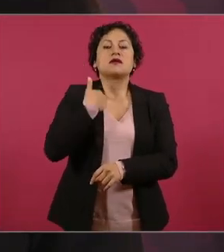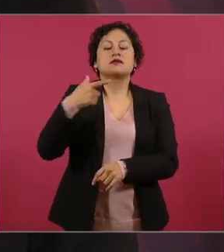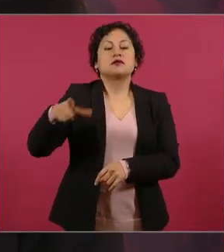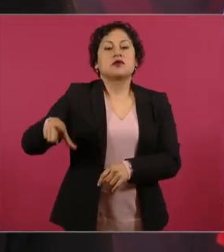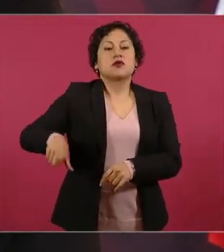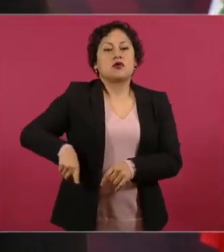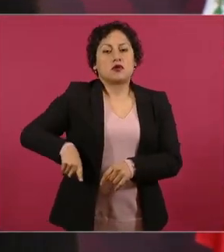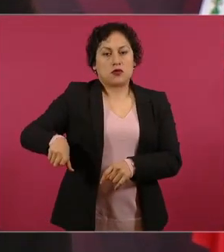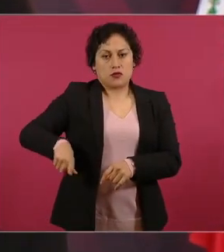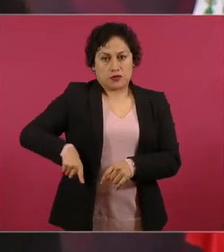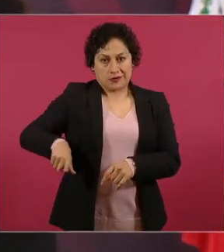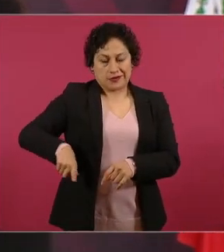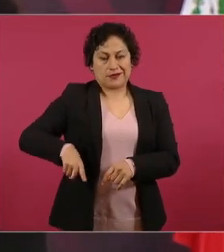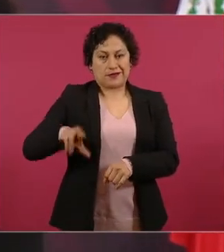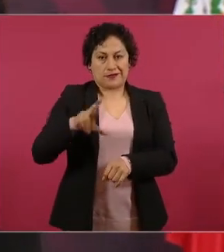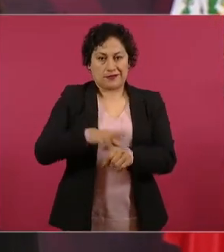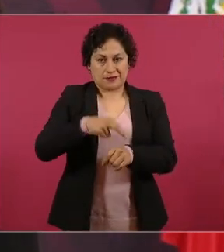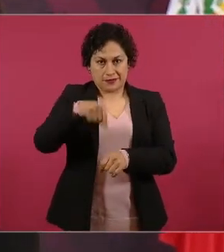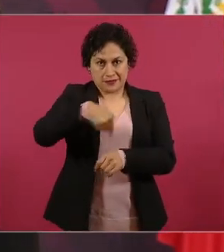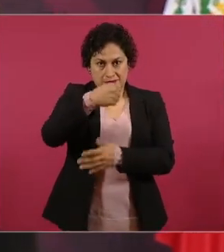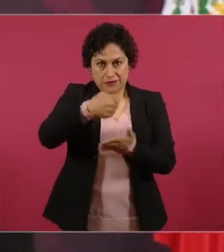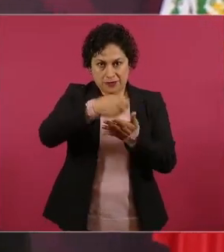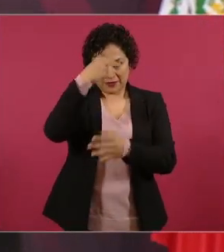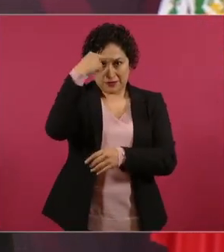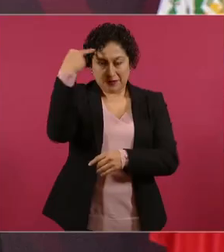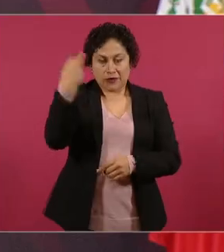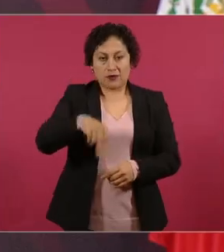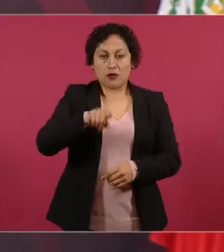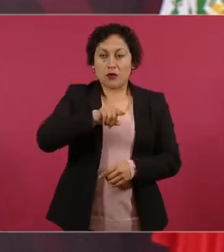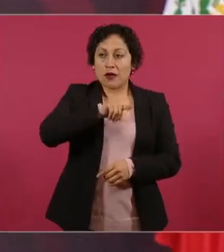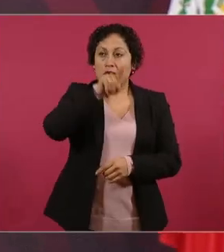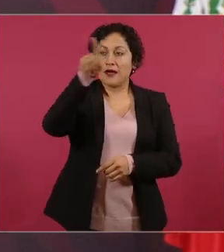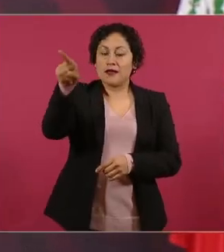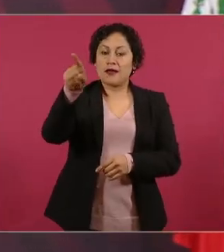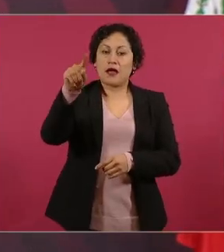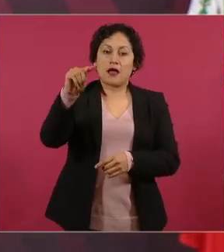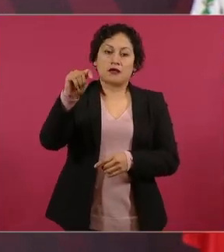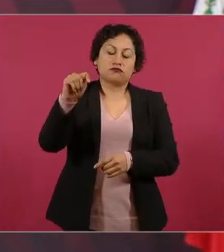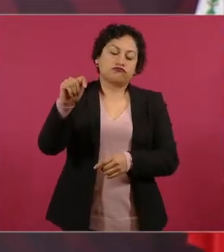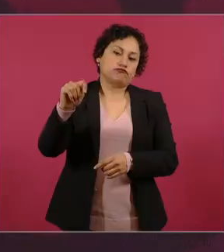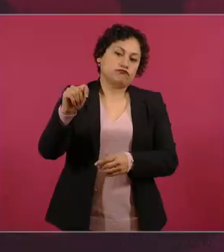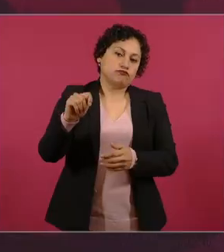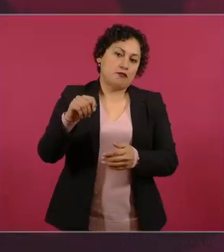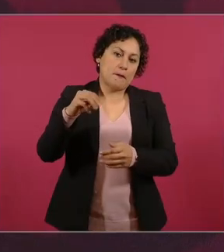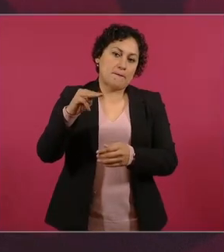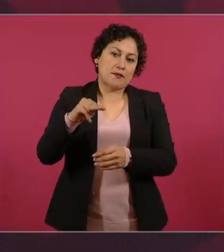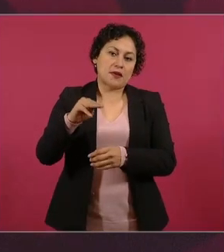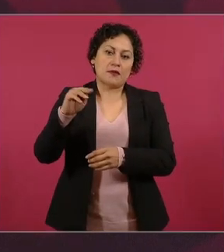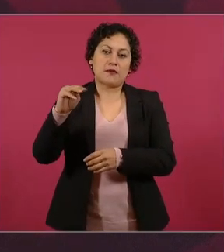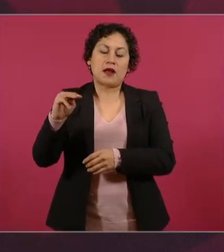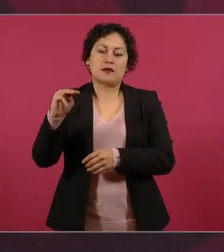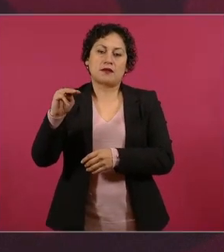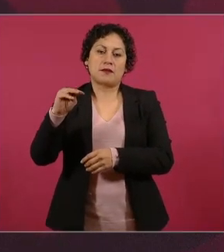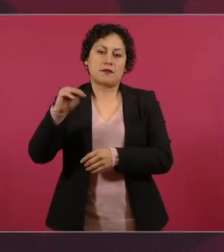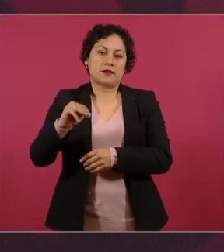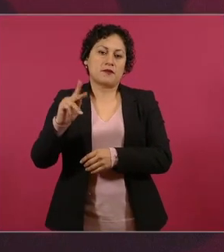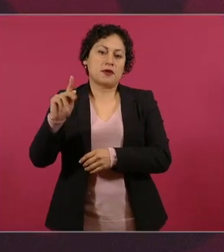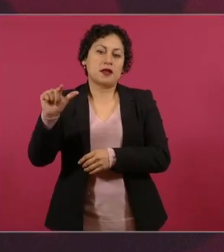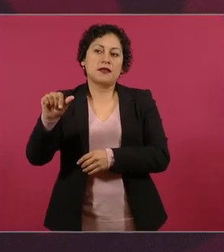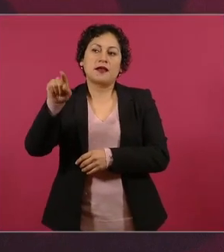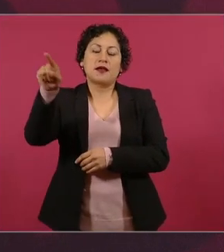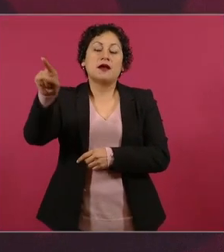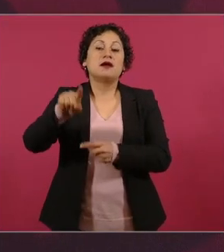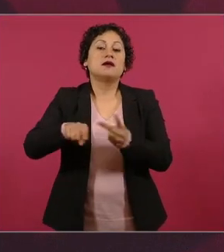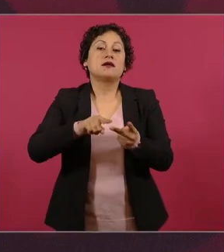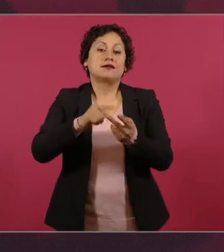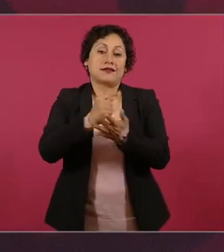o en Xochimilco, o en Tláhuac, en las delegaciones de los pueblos,